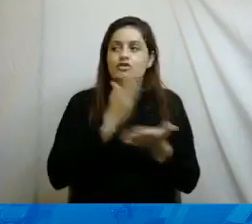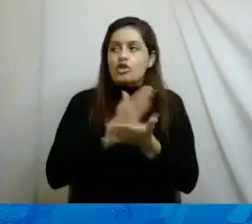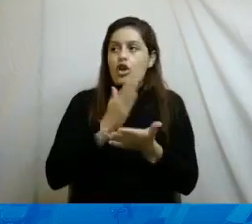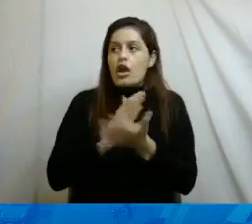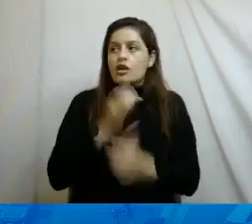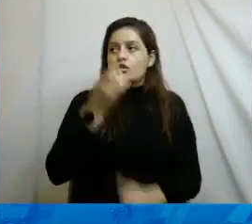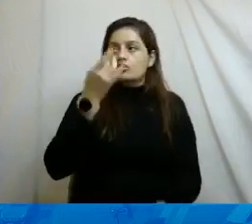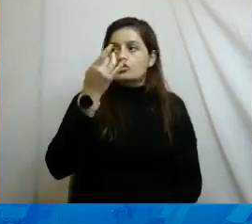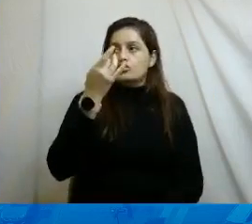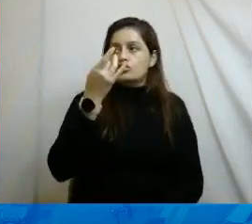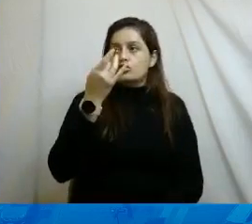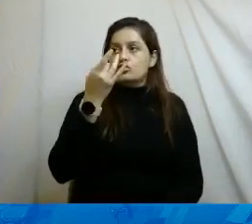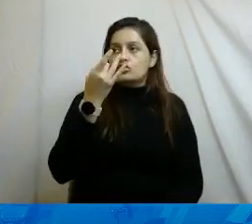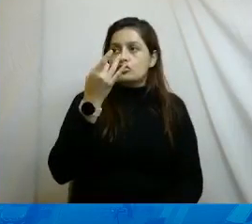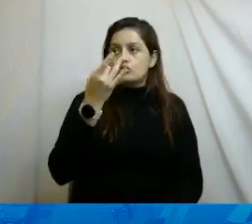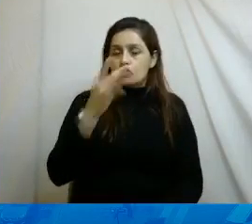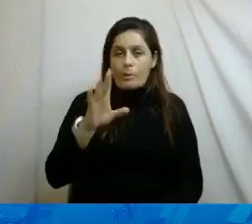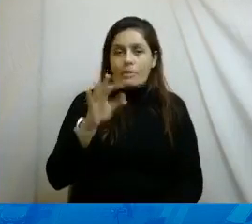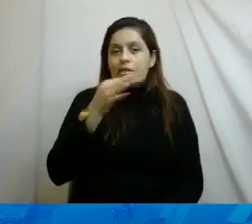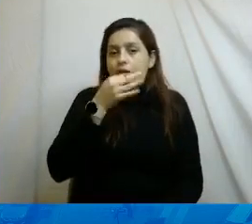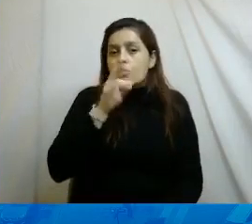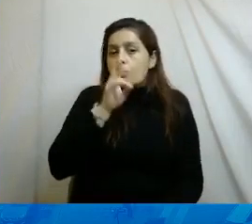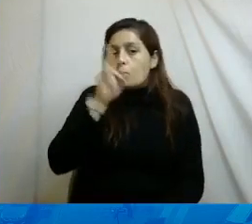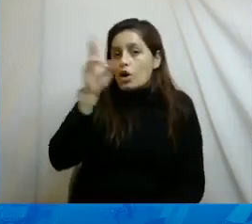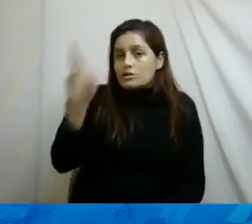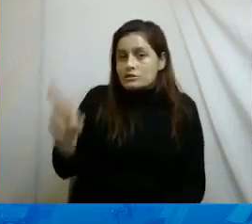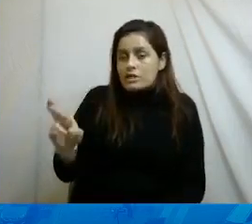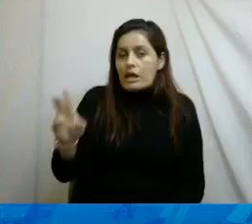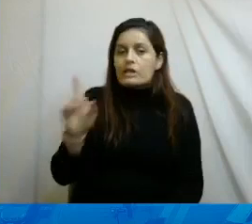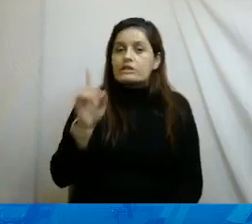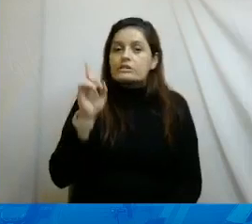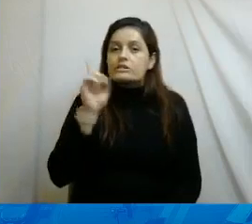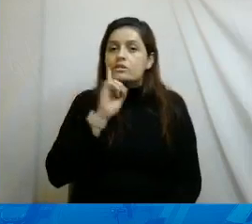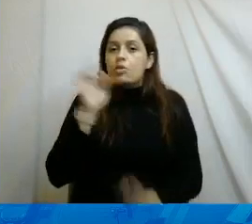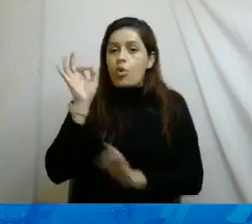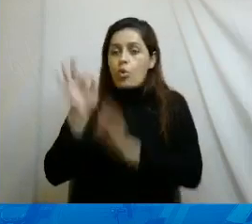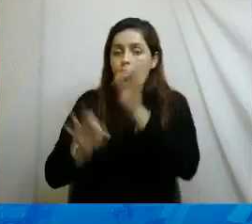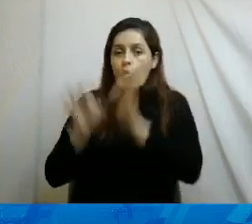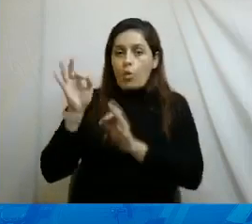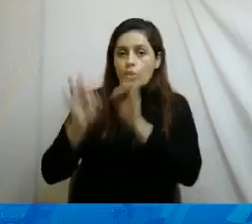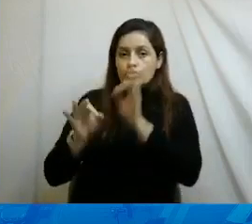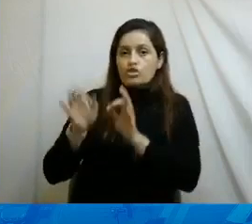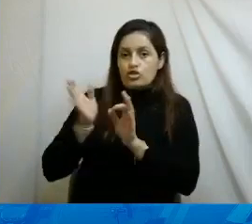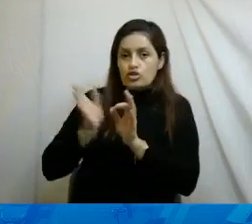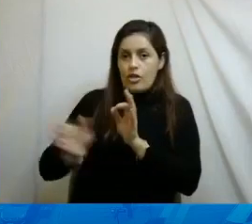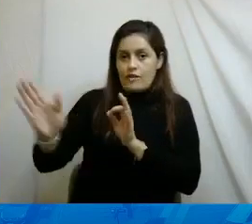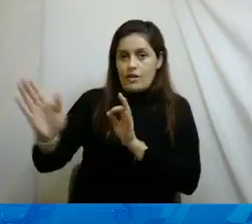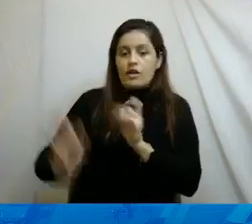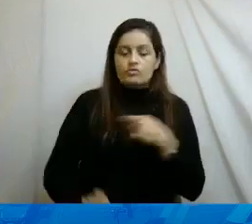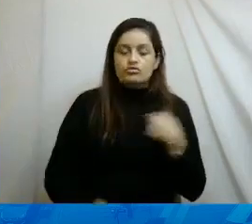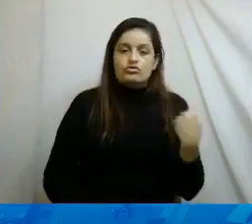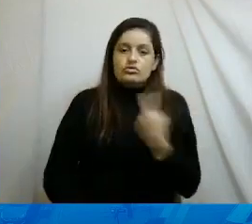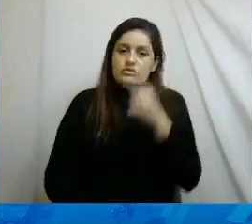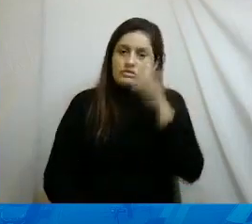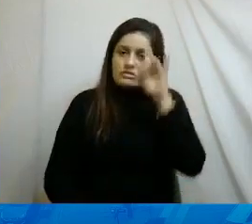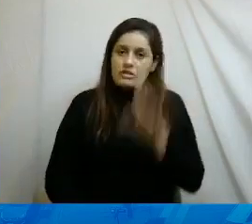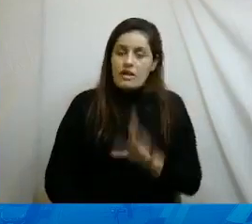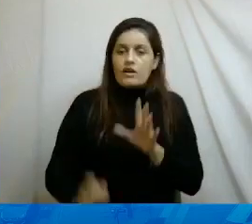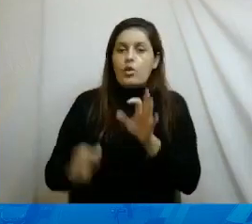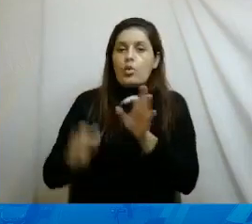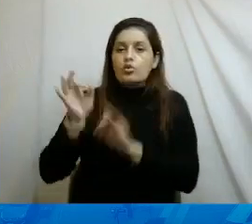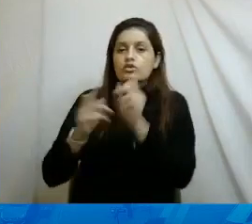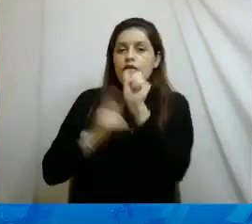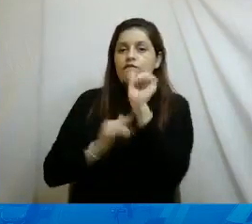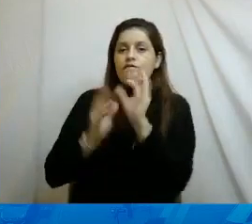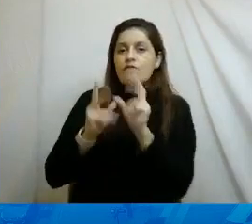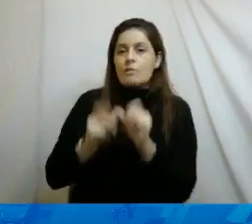mención al concejal que hay una causa abierta también, paralela a la que nosotros abrimos en Tribunales de Familia,